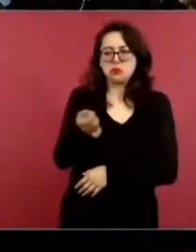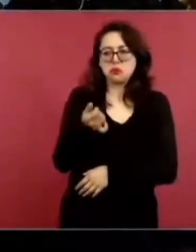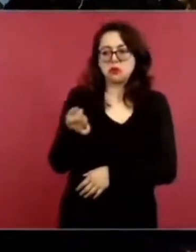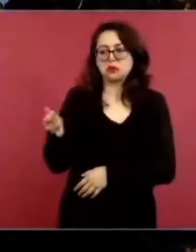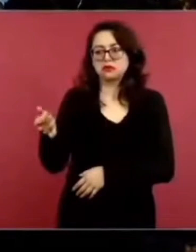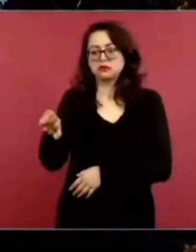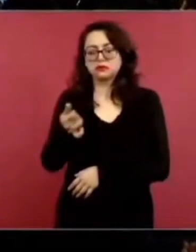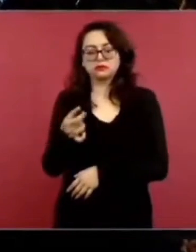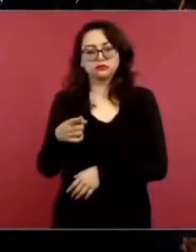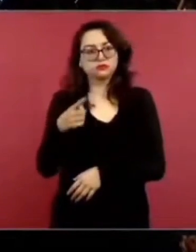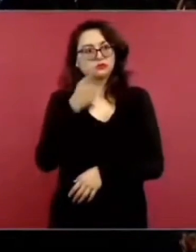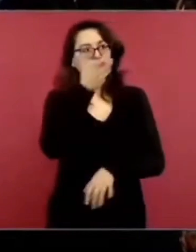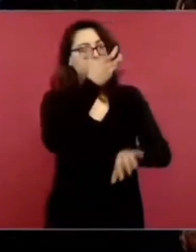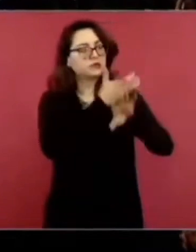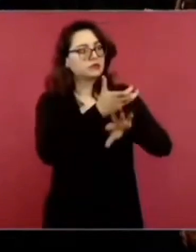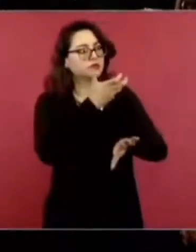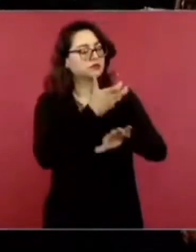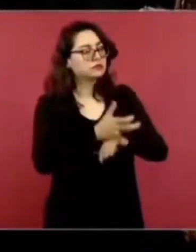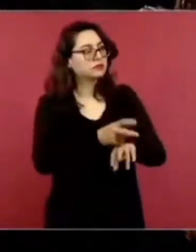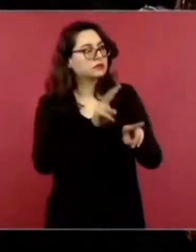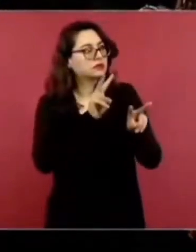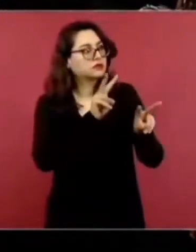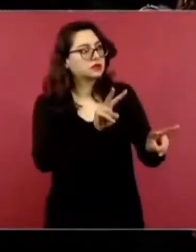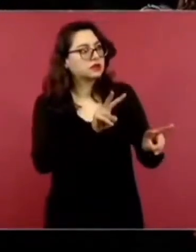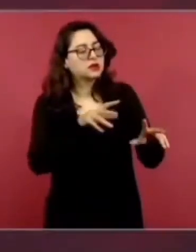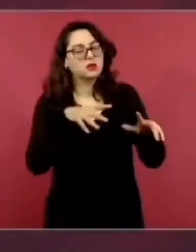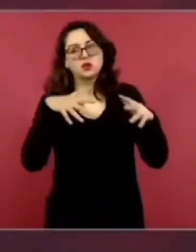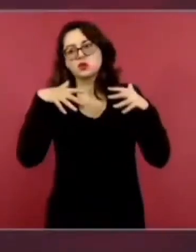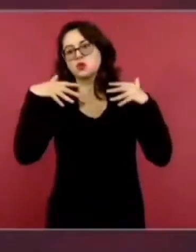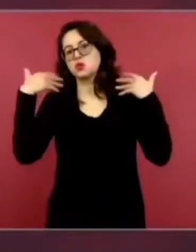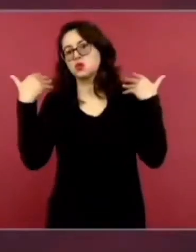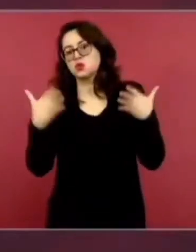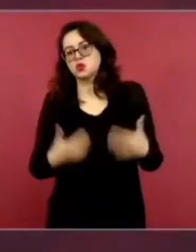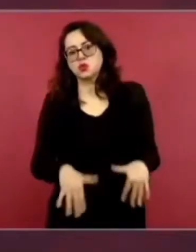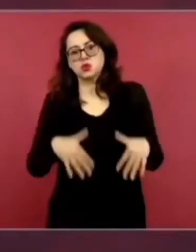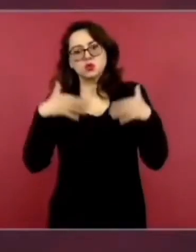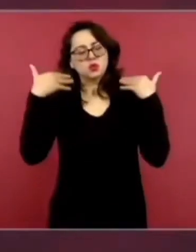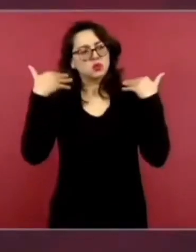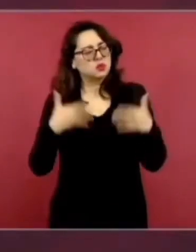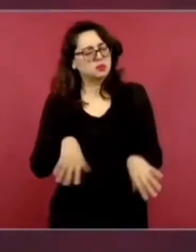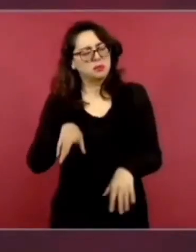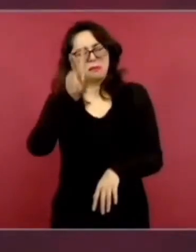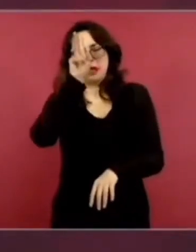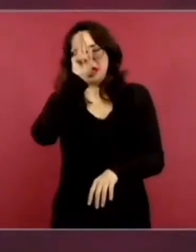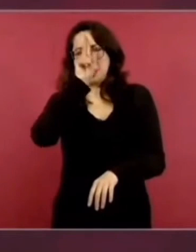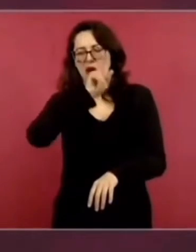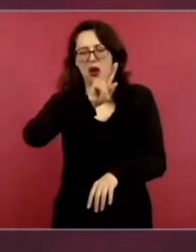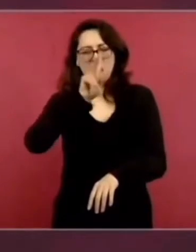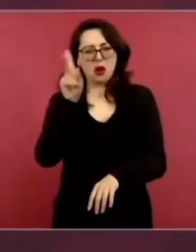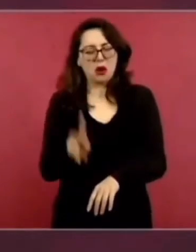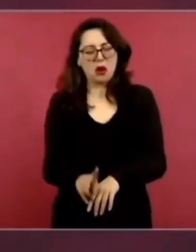tienen un consumo de fentanilo que les produce